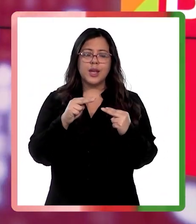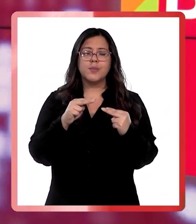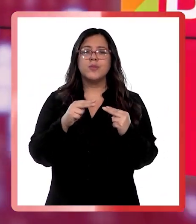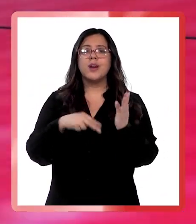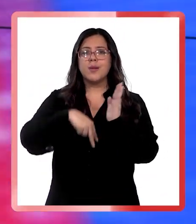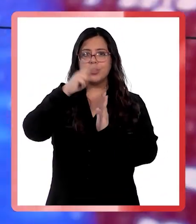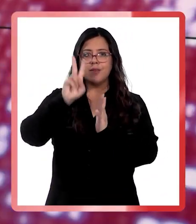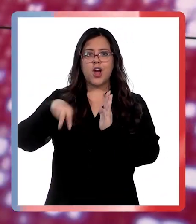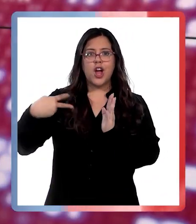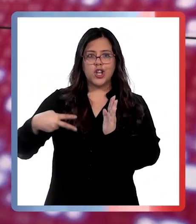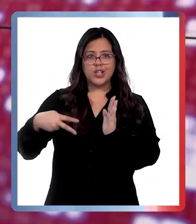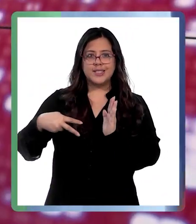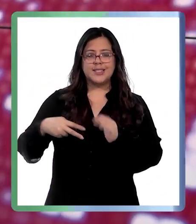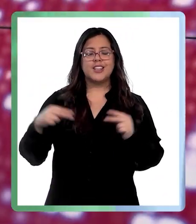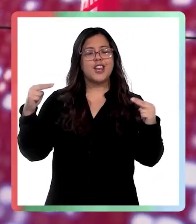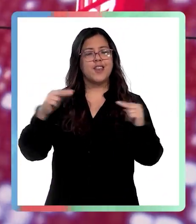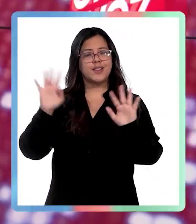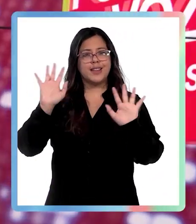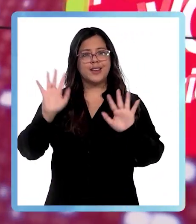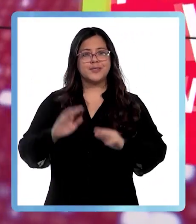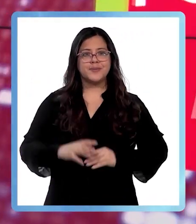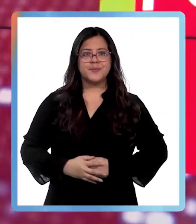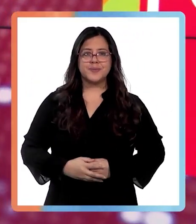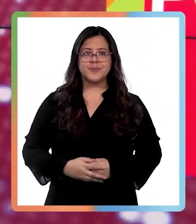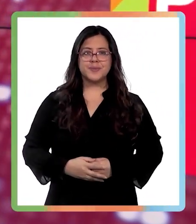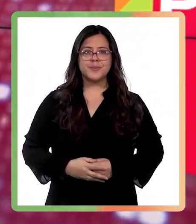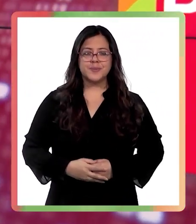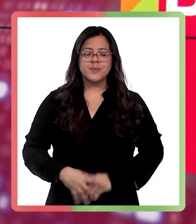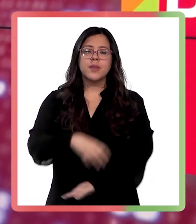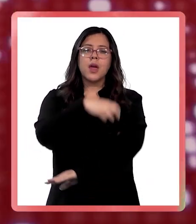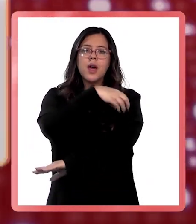en una futura edición de Portavoz Noticias. Nos vemos.